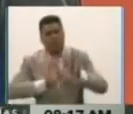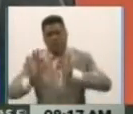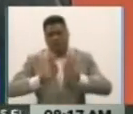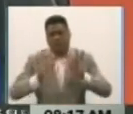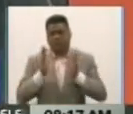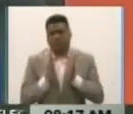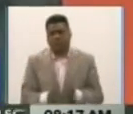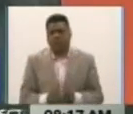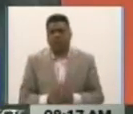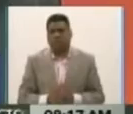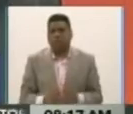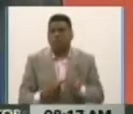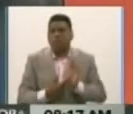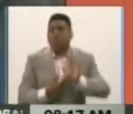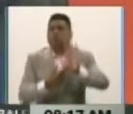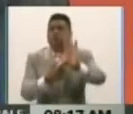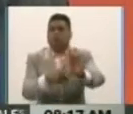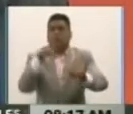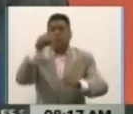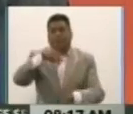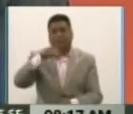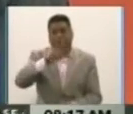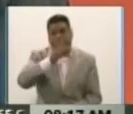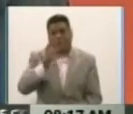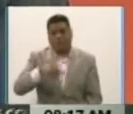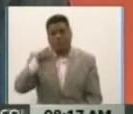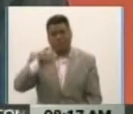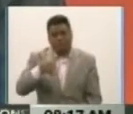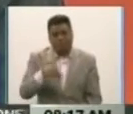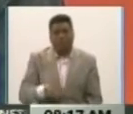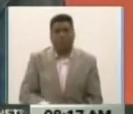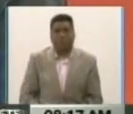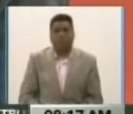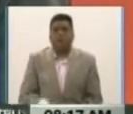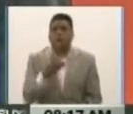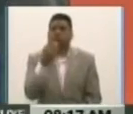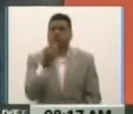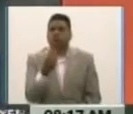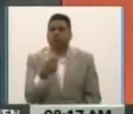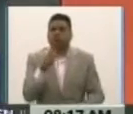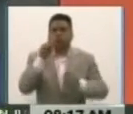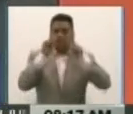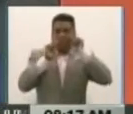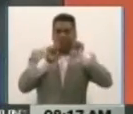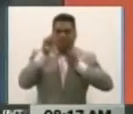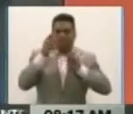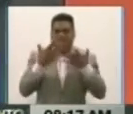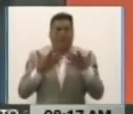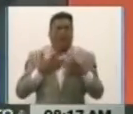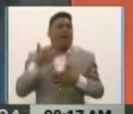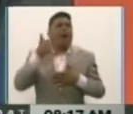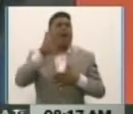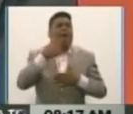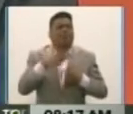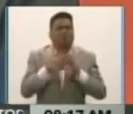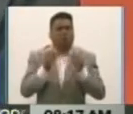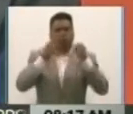estamos dando visibilidad al país, es decir, que hay mucho talento disperso por todas